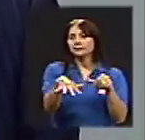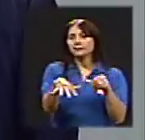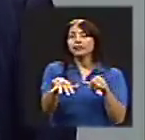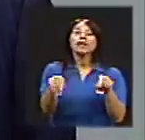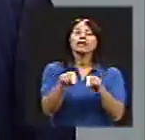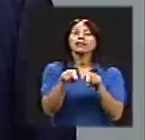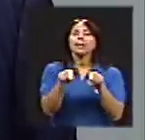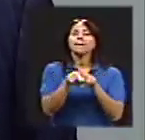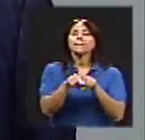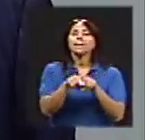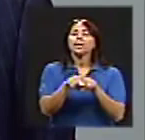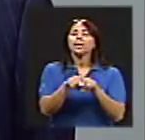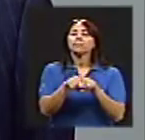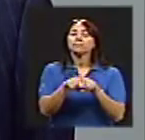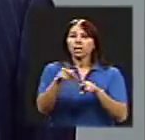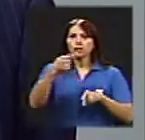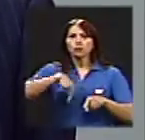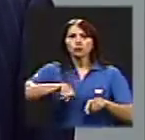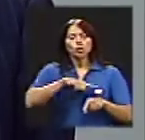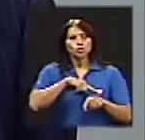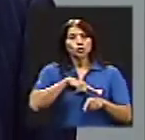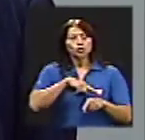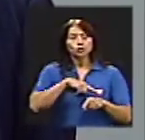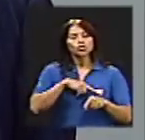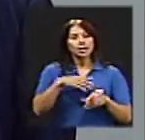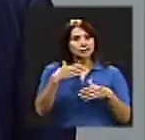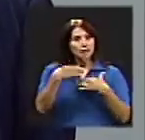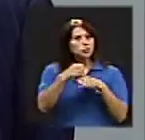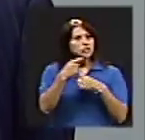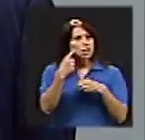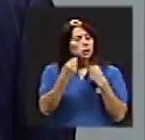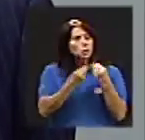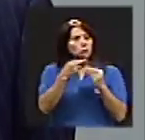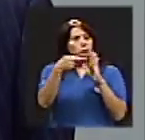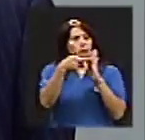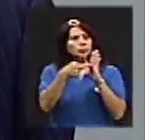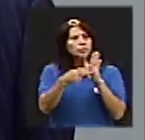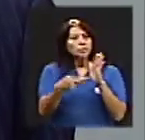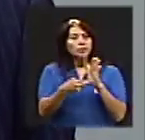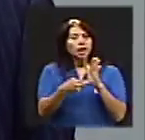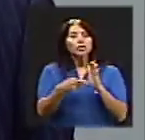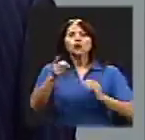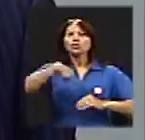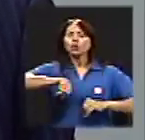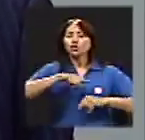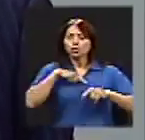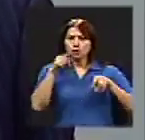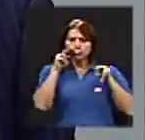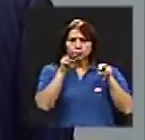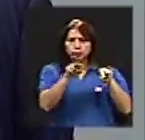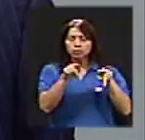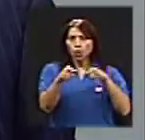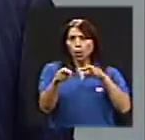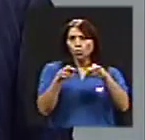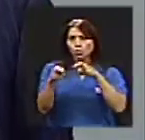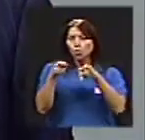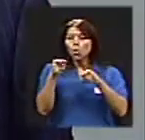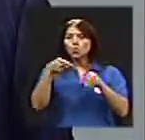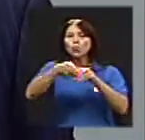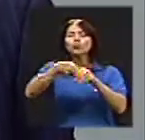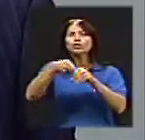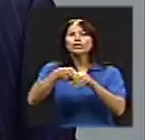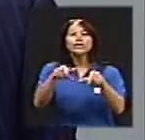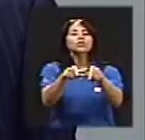también estamos tomando medidas. Por una parte, estamos haciendo todo lo que tiene que ver con el control de los combustibles, de las estaciones